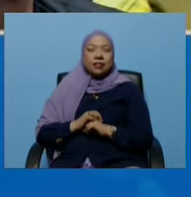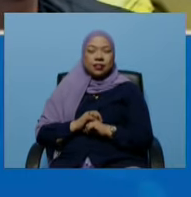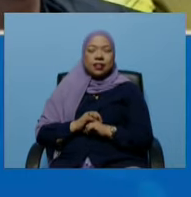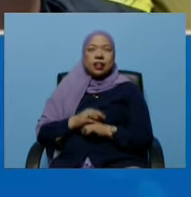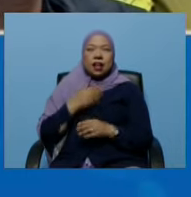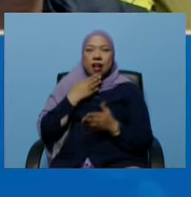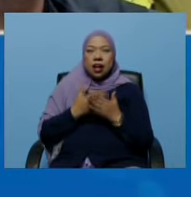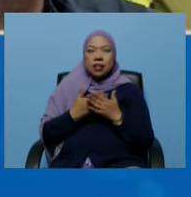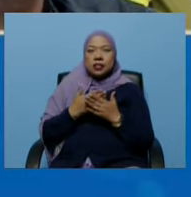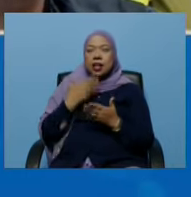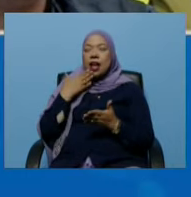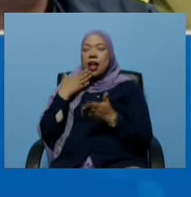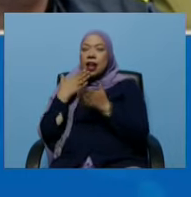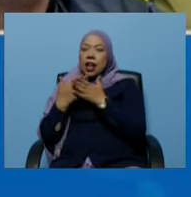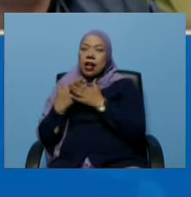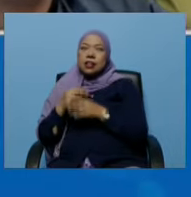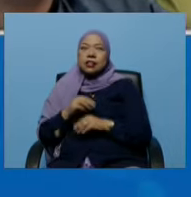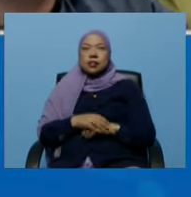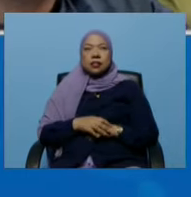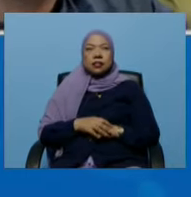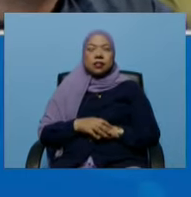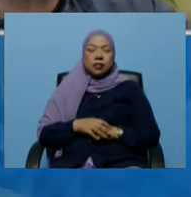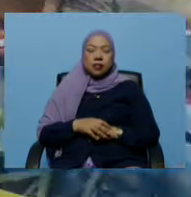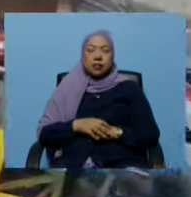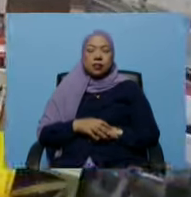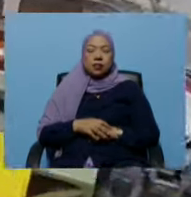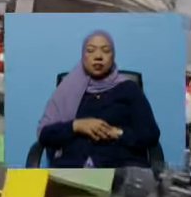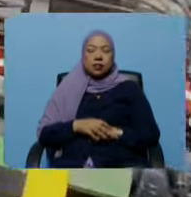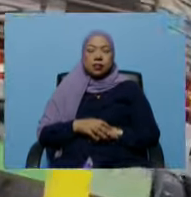Gracias, gracias, gracias. Entonces ahora nos vamos.